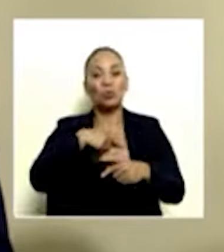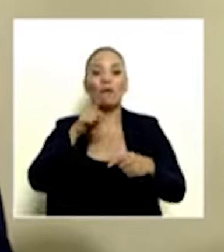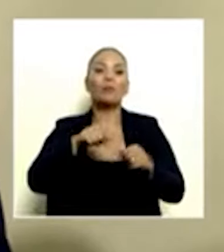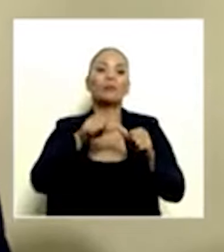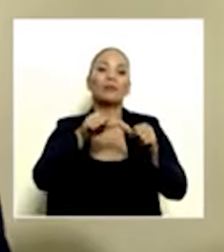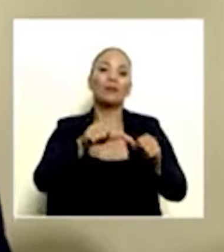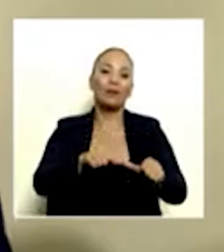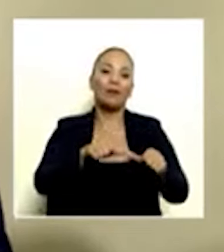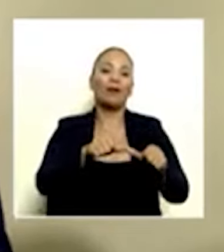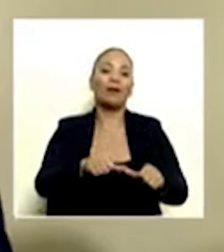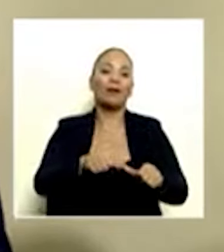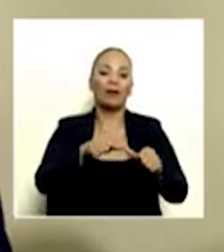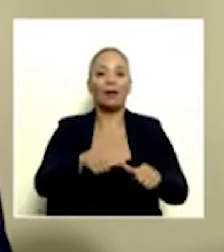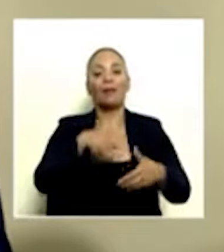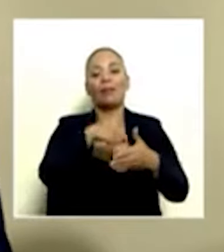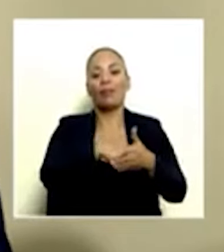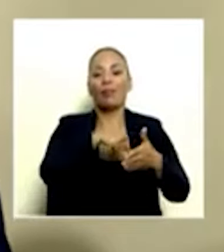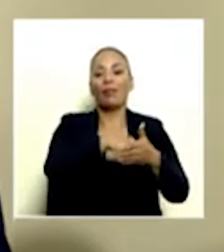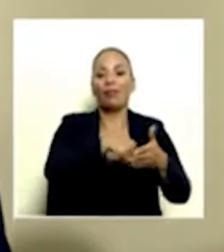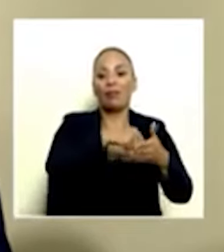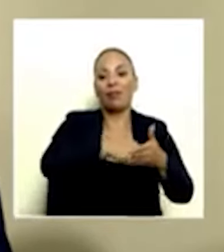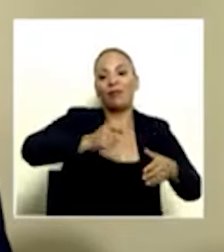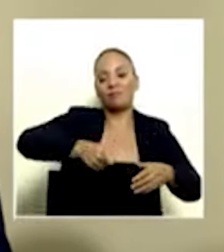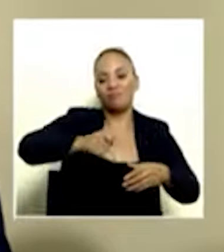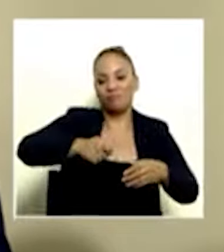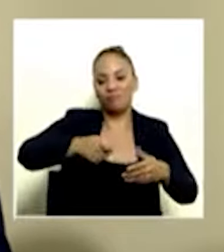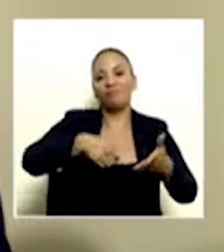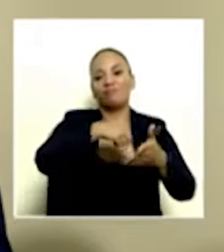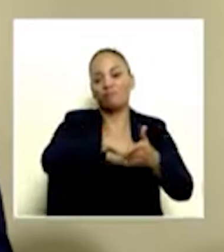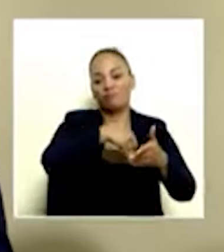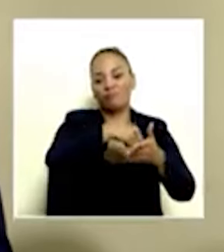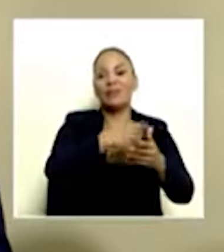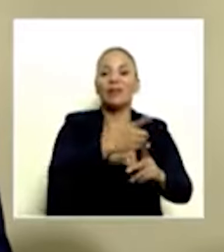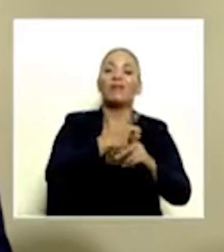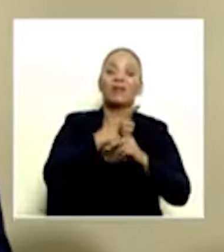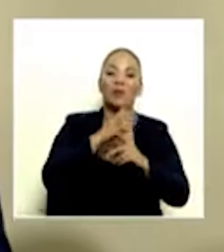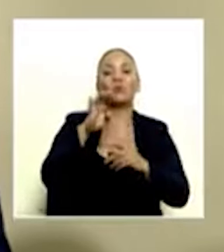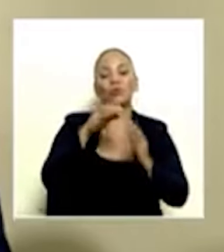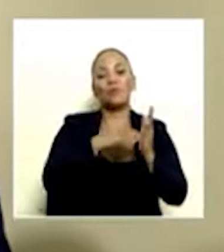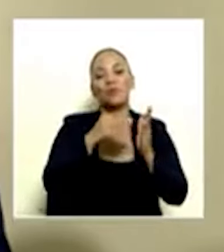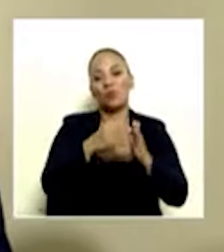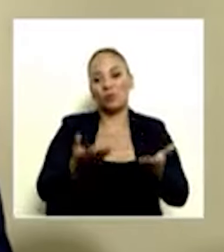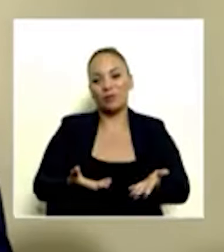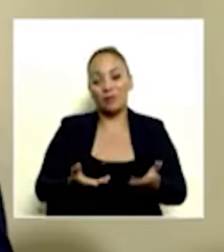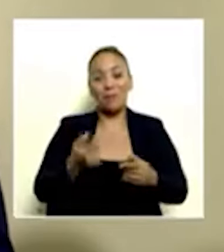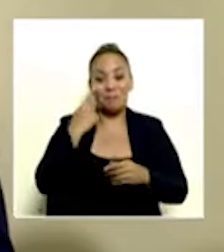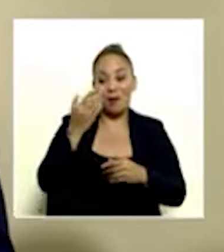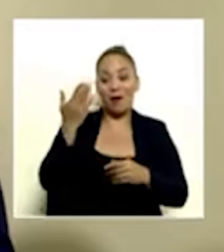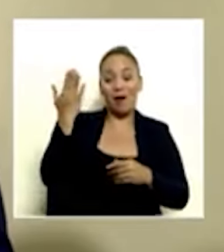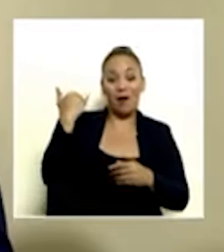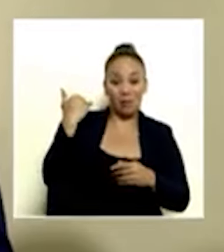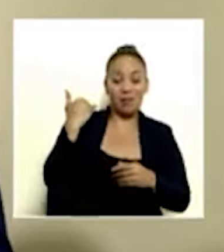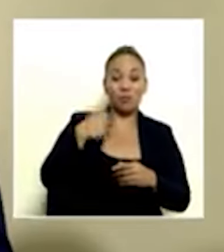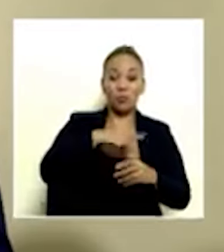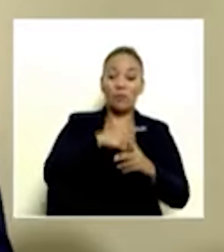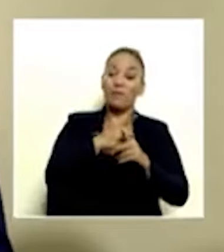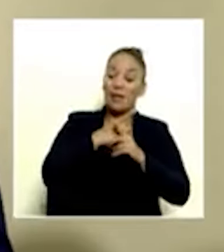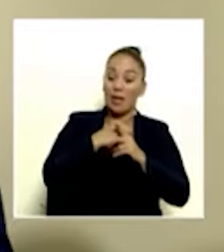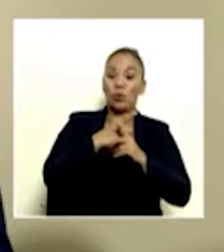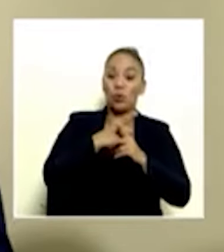precio. El litigio anterior para defender esos 400 millones nos costó de dólares, nos